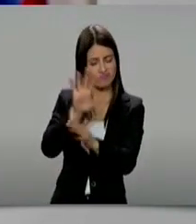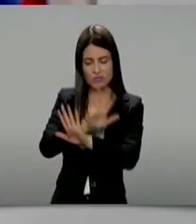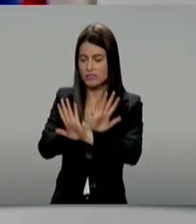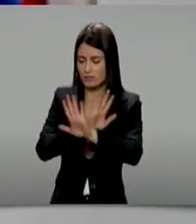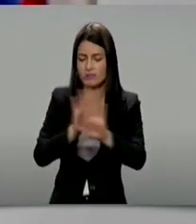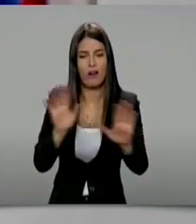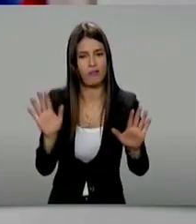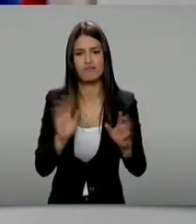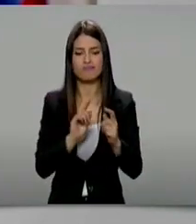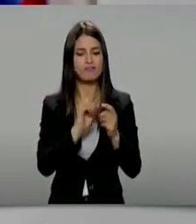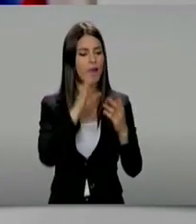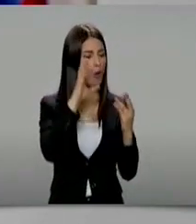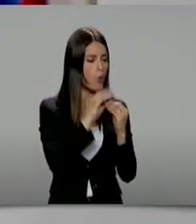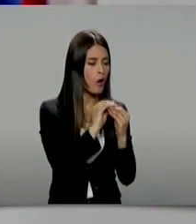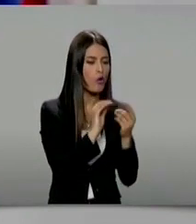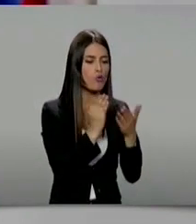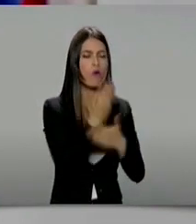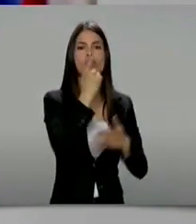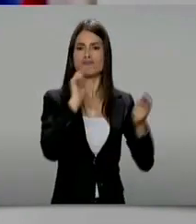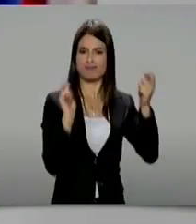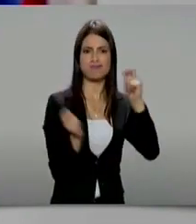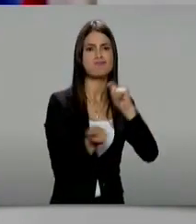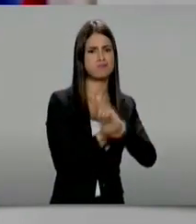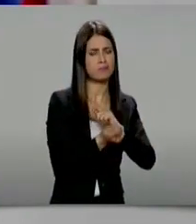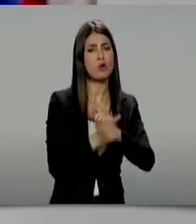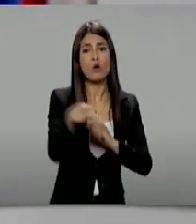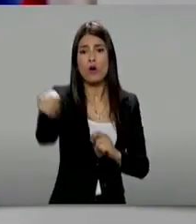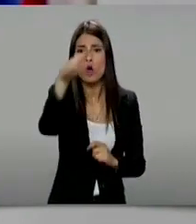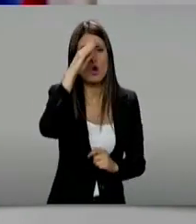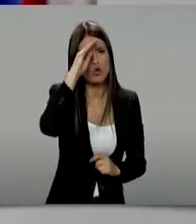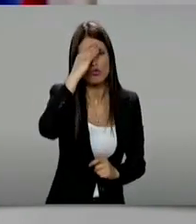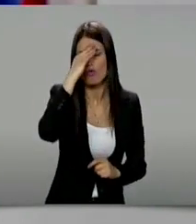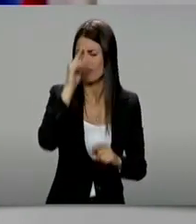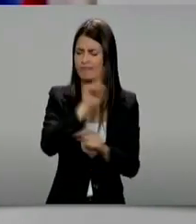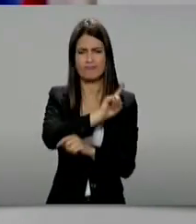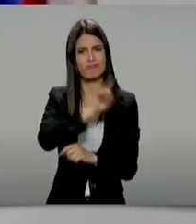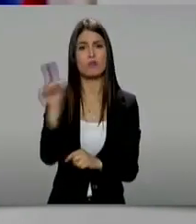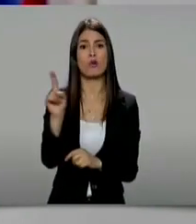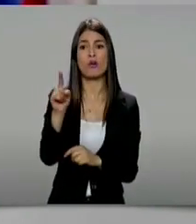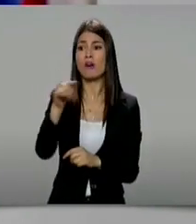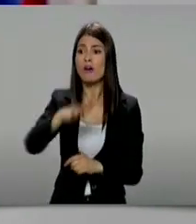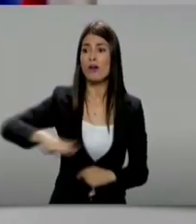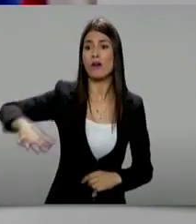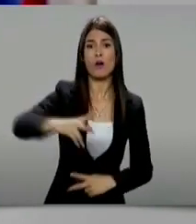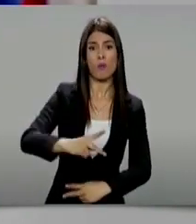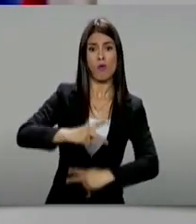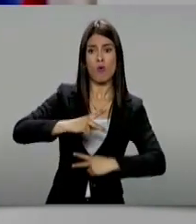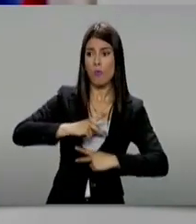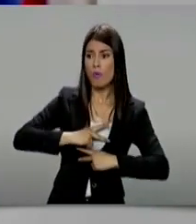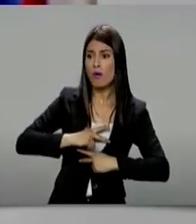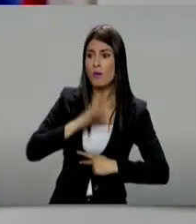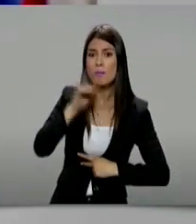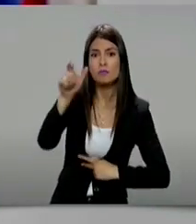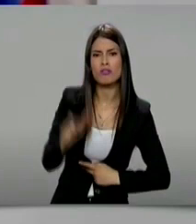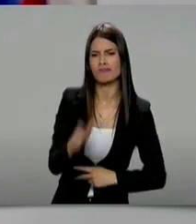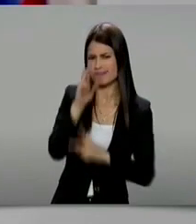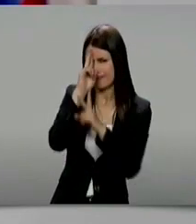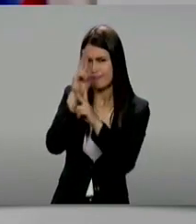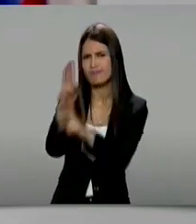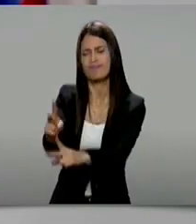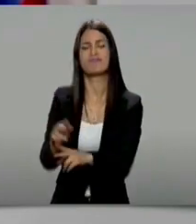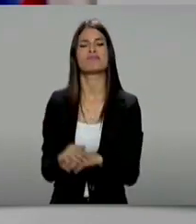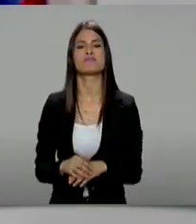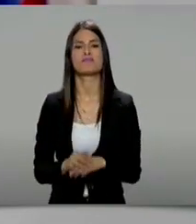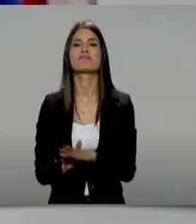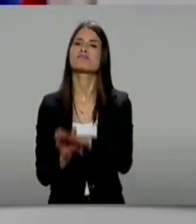respetará el derecho a la propiedad han surgido algunas inquietudes sobre la legislación agraria que